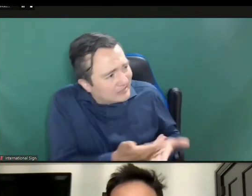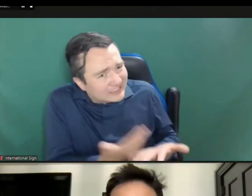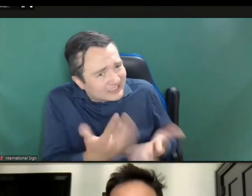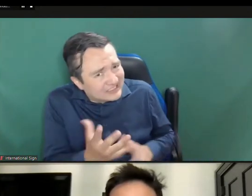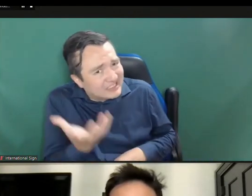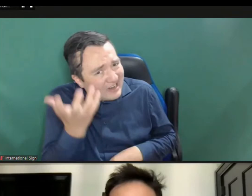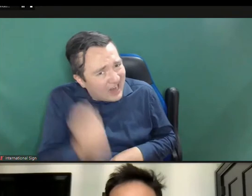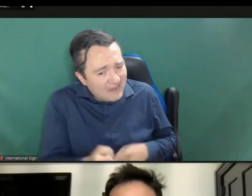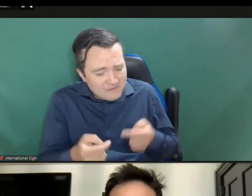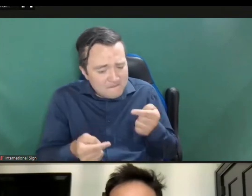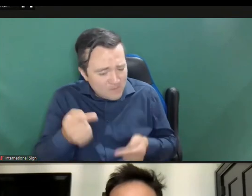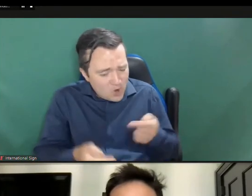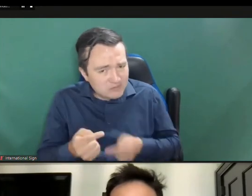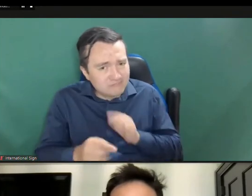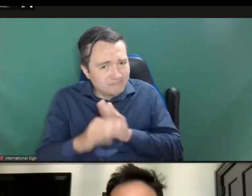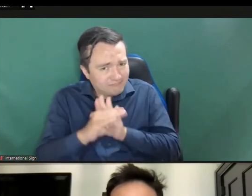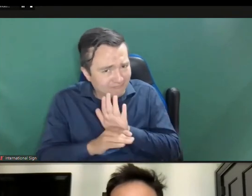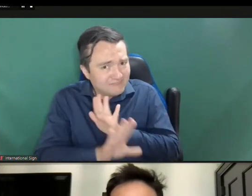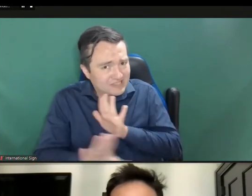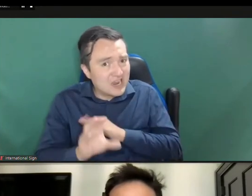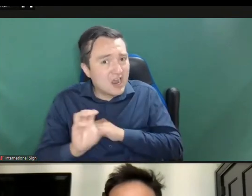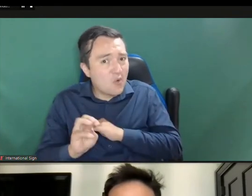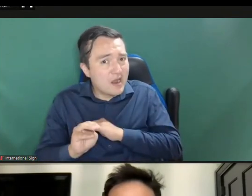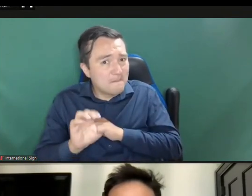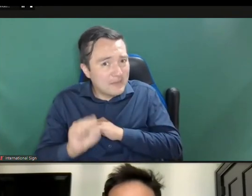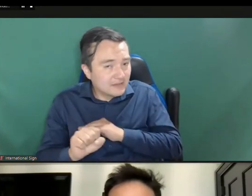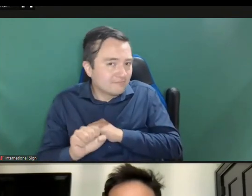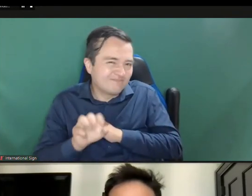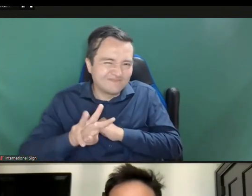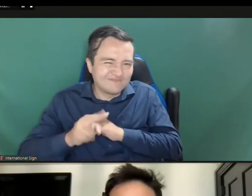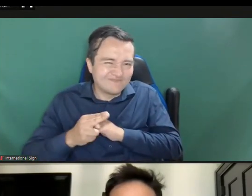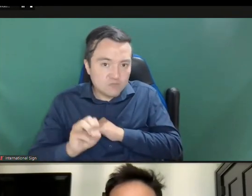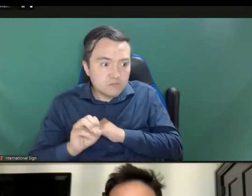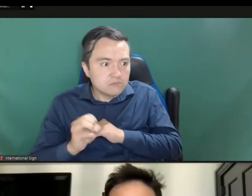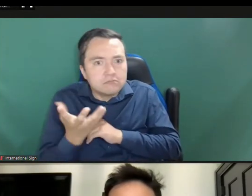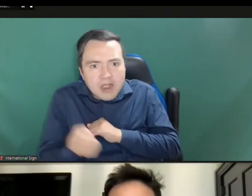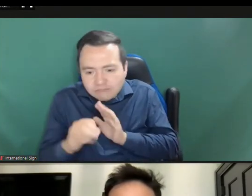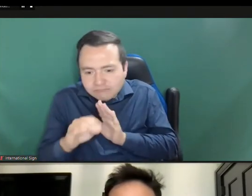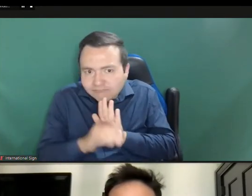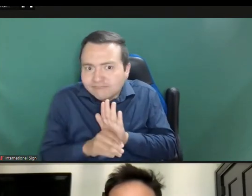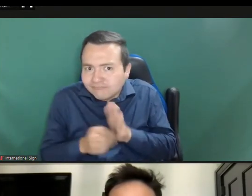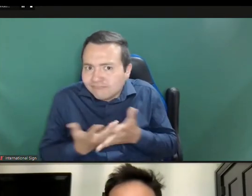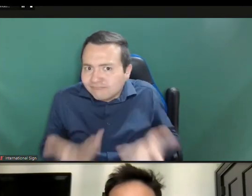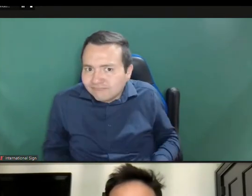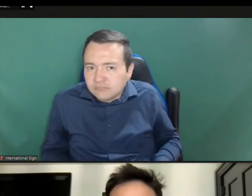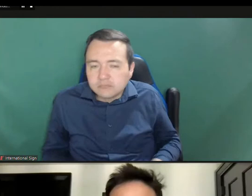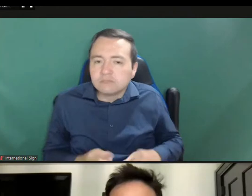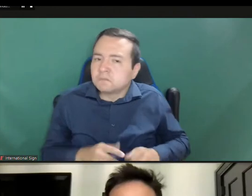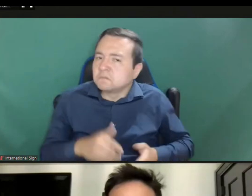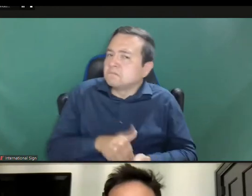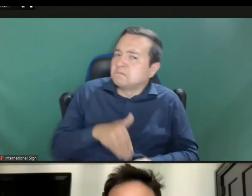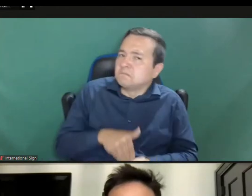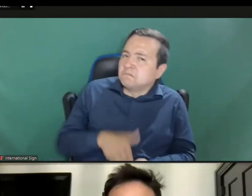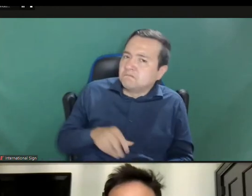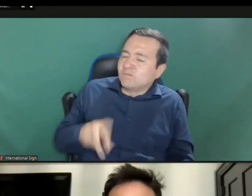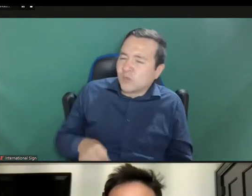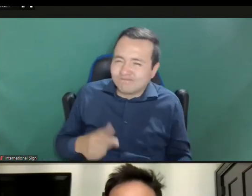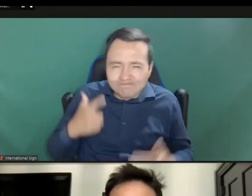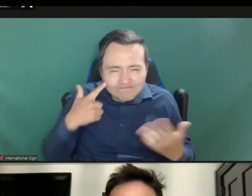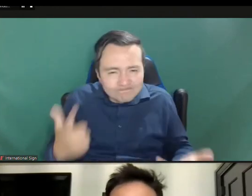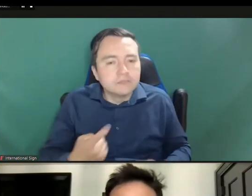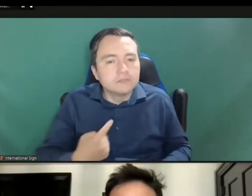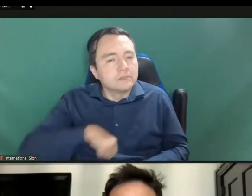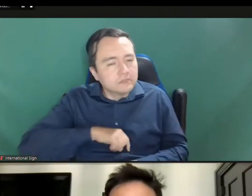los mandatos de la organización mundial de la salud por ejemplo incluso el tratado internacional como este caso de control del tabaco hemos sido exitoso en muchos casos